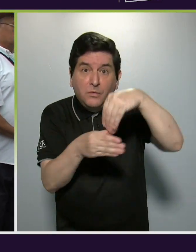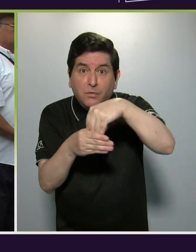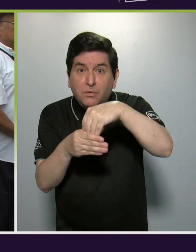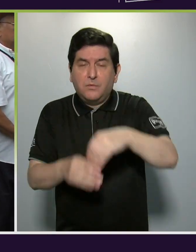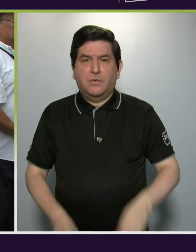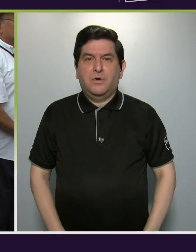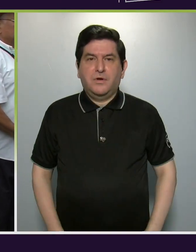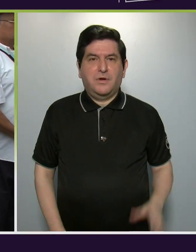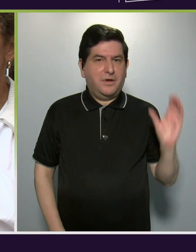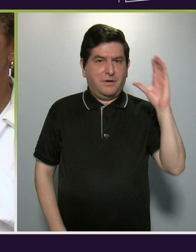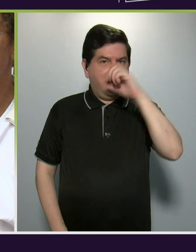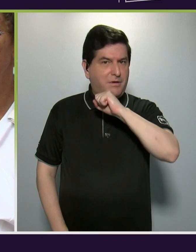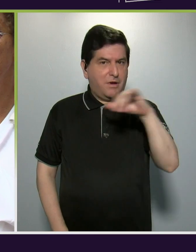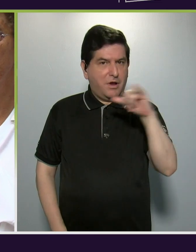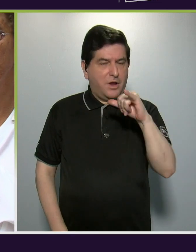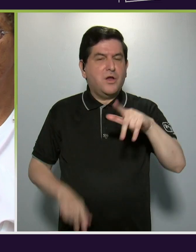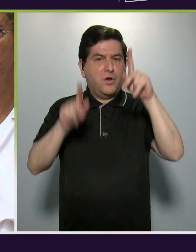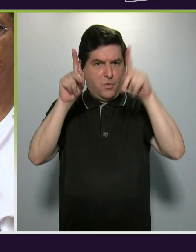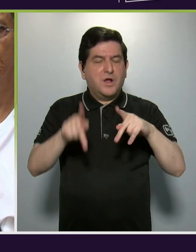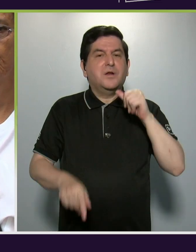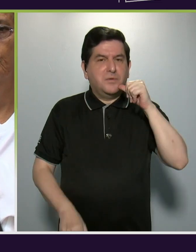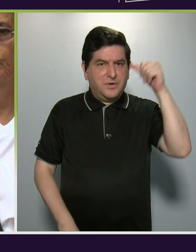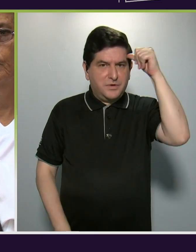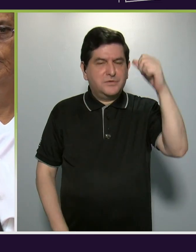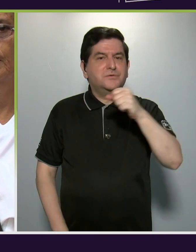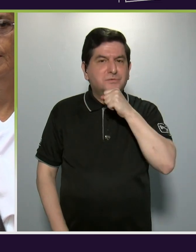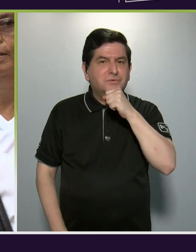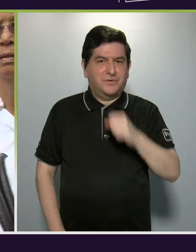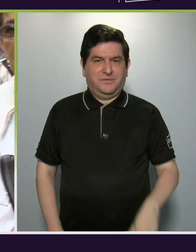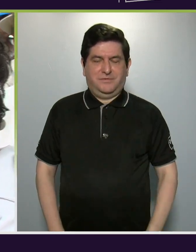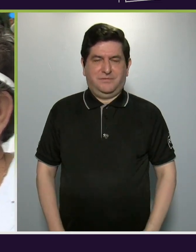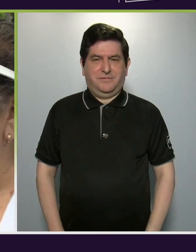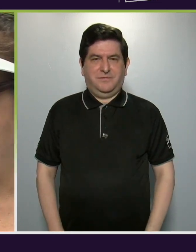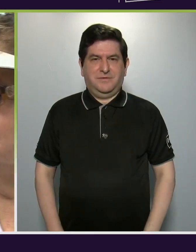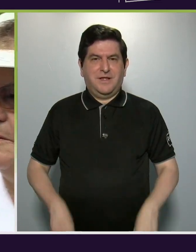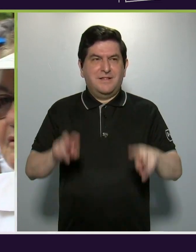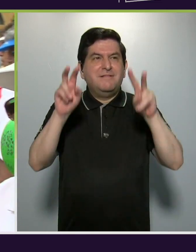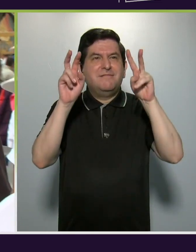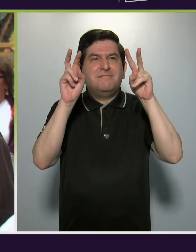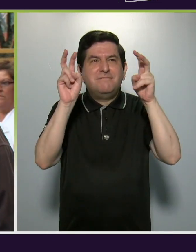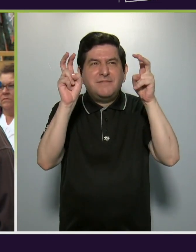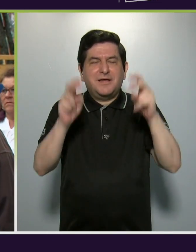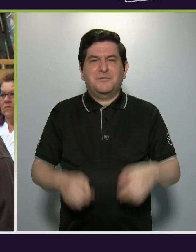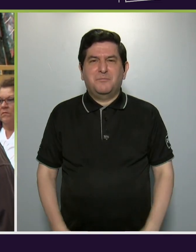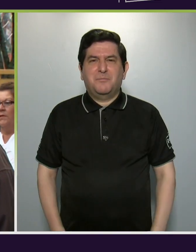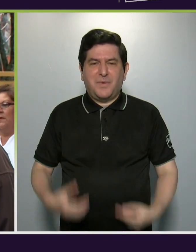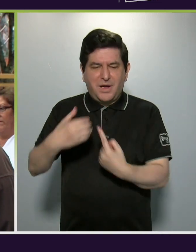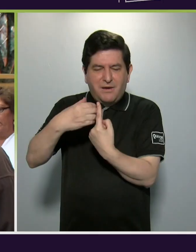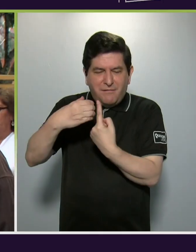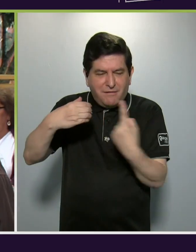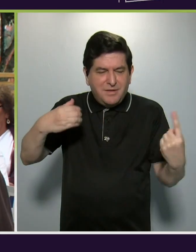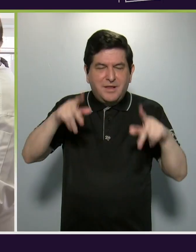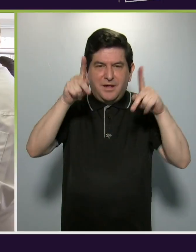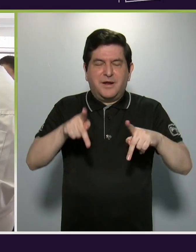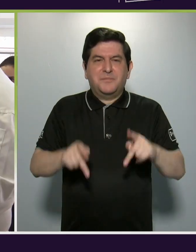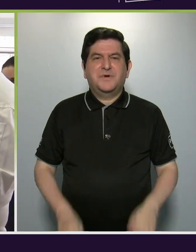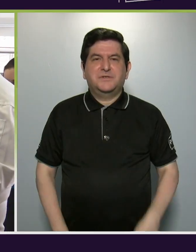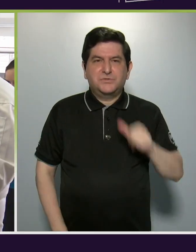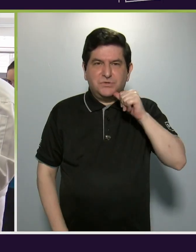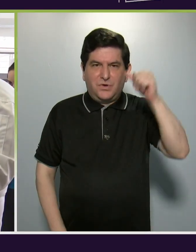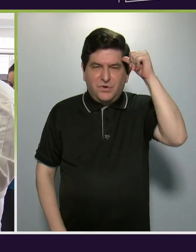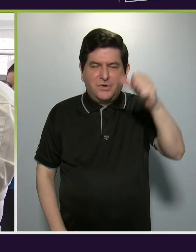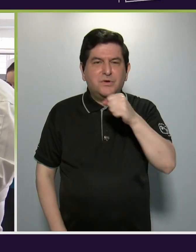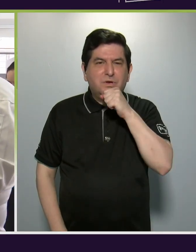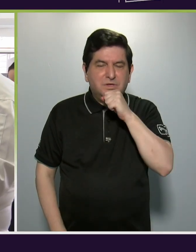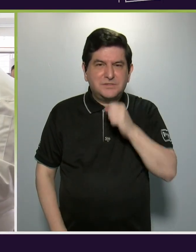no visualizamos que también son personas adultas mayores. Como este tema de aislar a las personas mayores de las actividades de